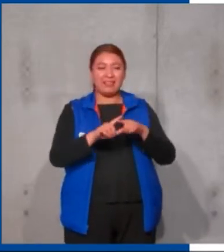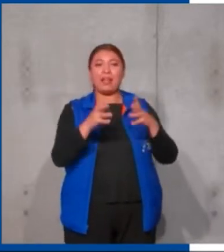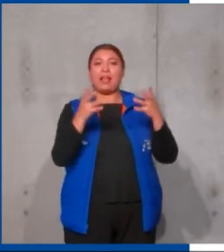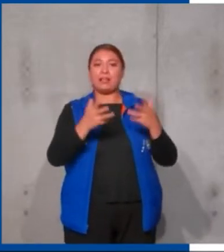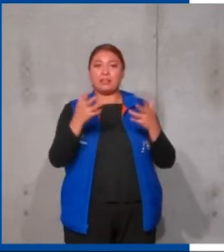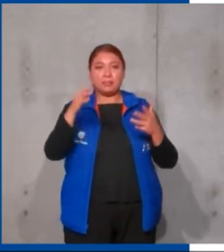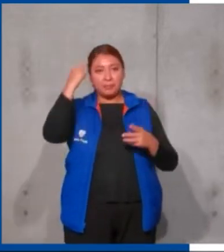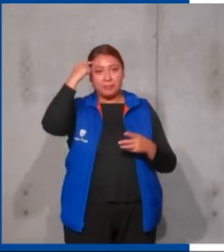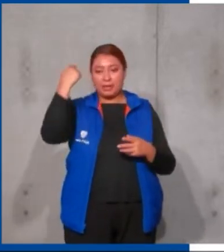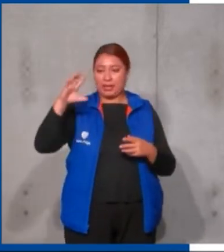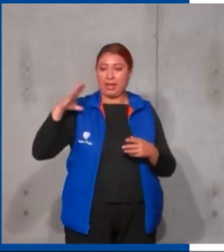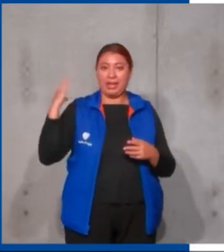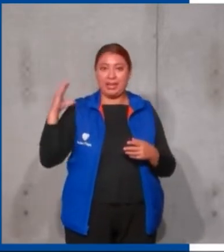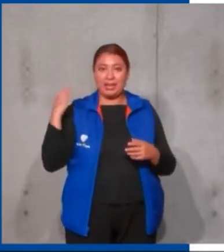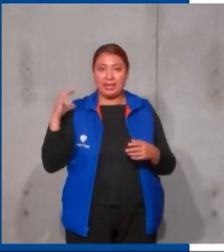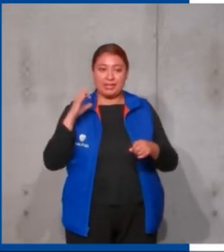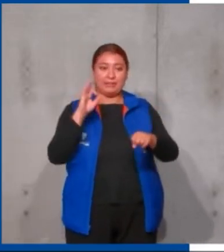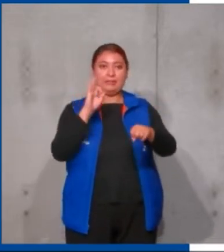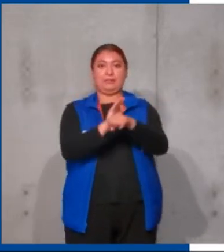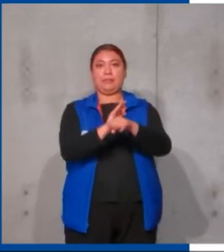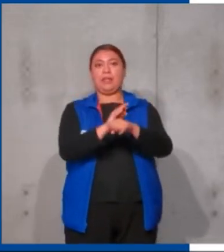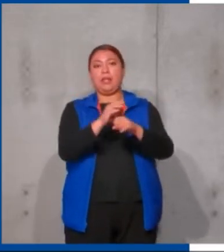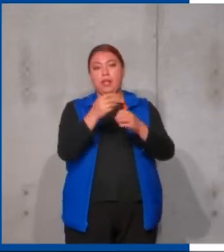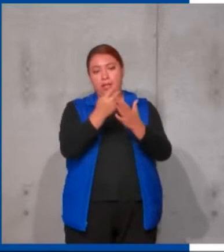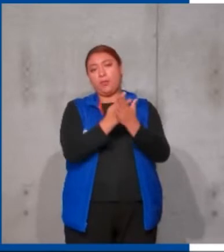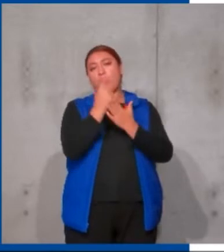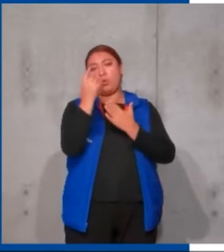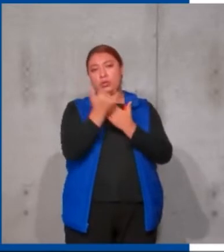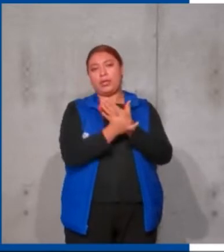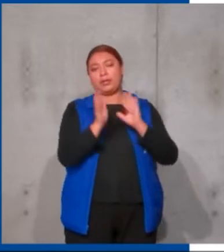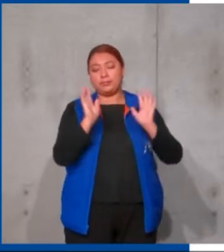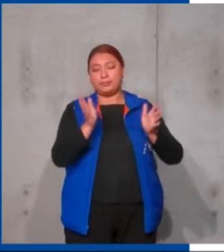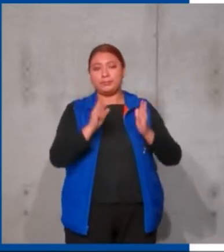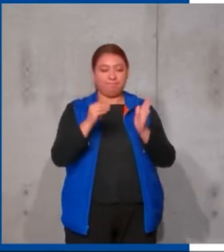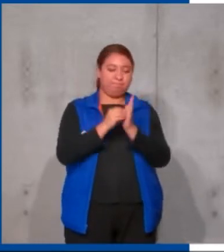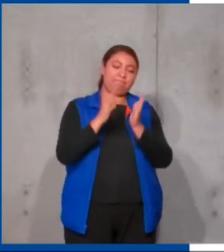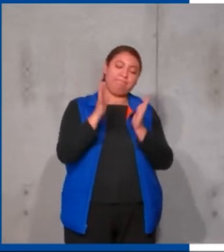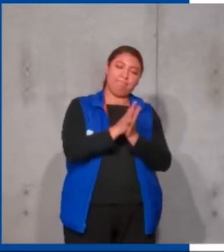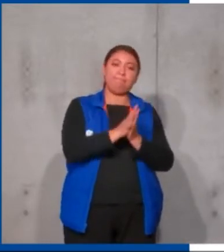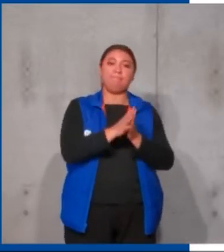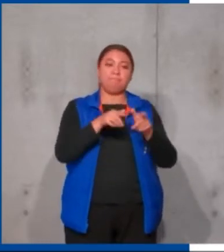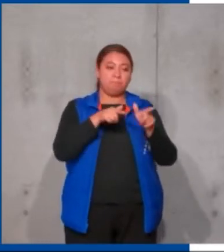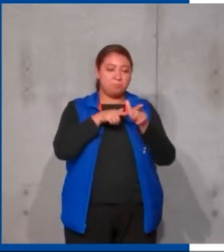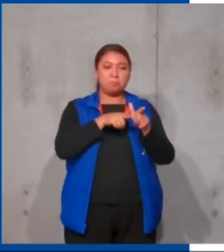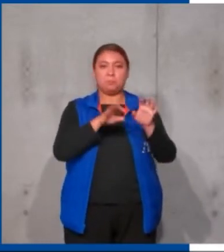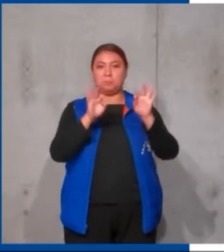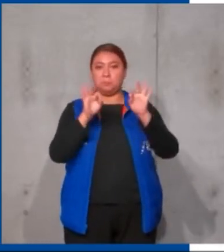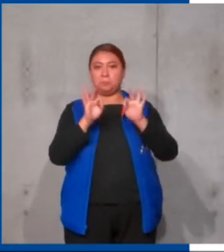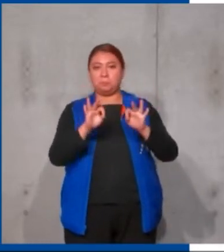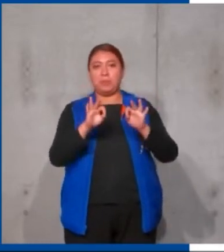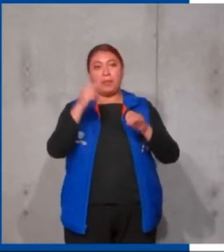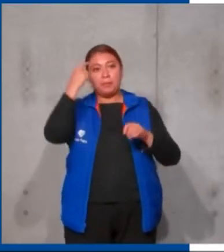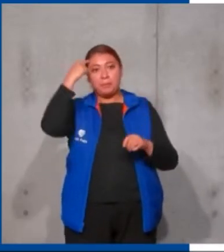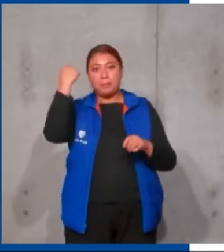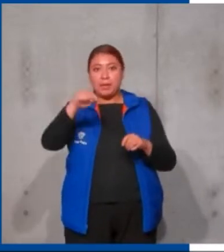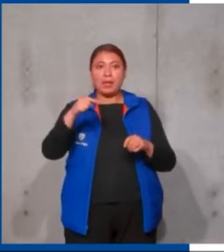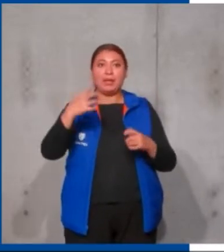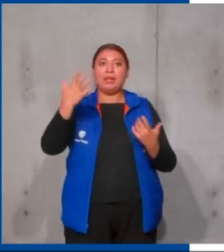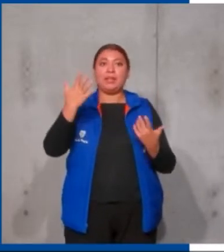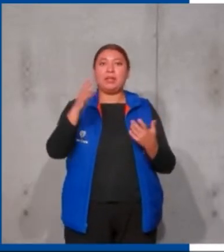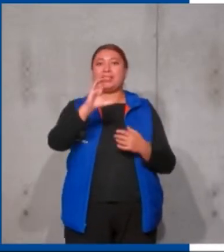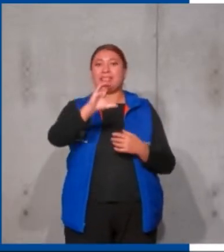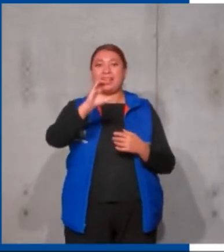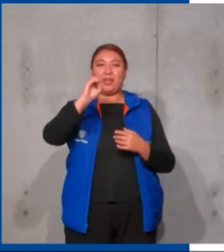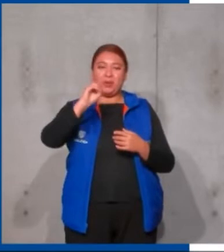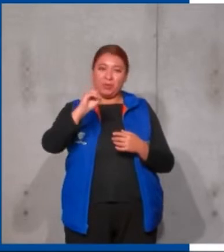nuestros clientes y ya es un programa que ya está consolidado. Ese es un tema, el cuidado o la disminución de